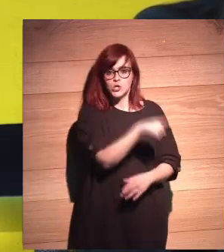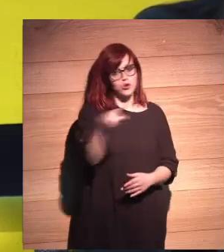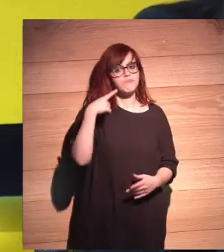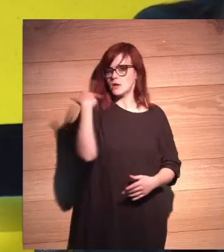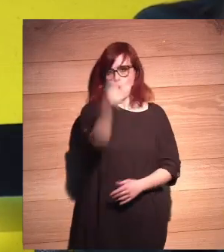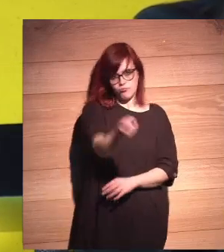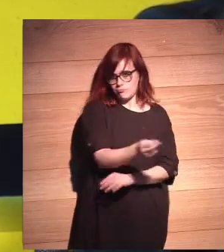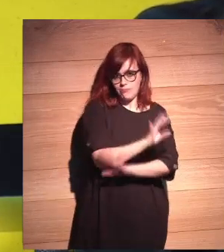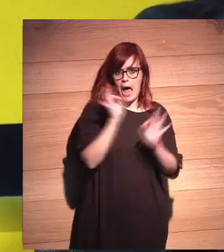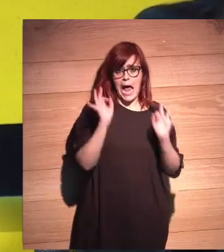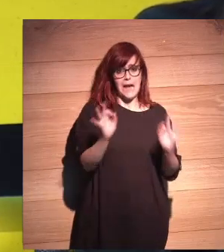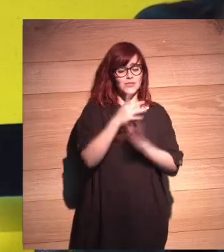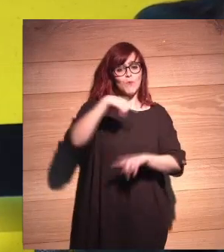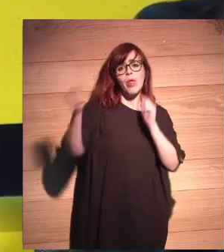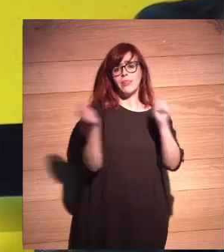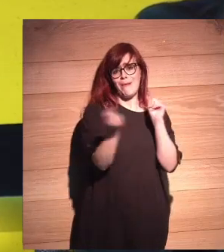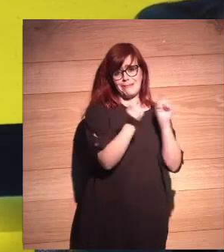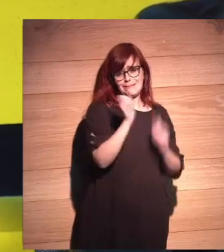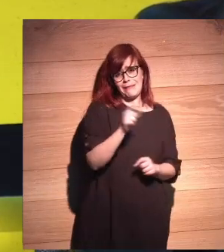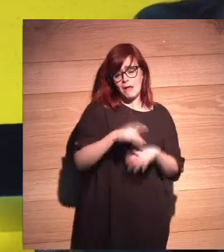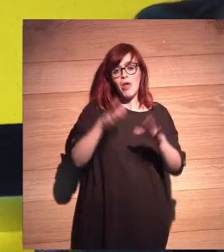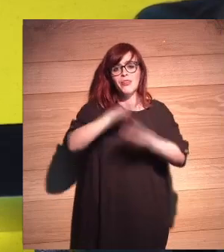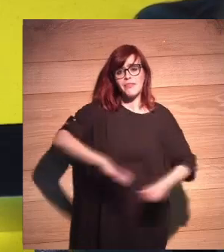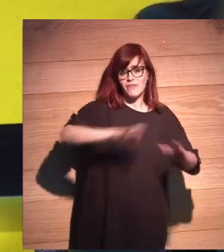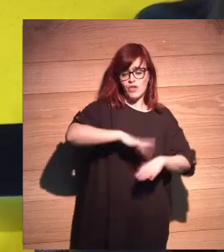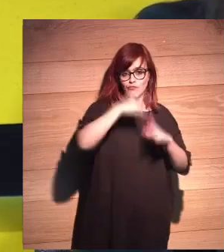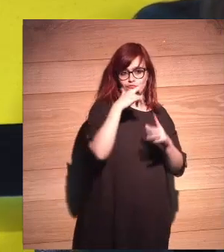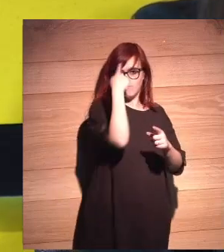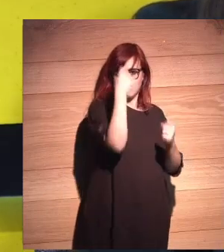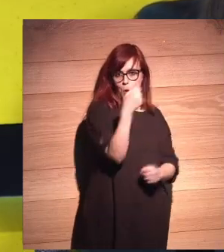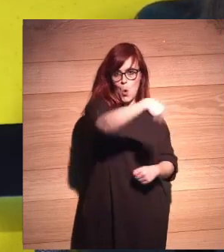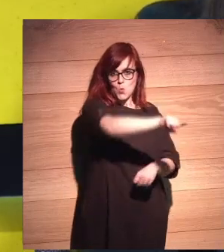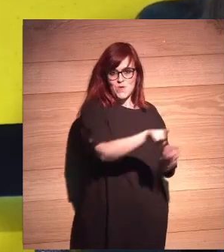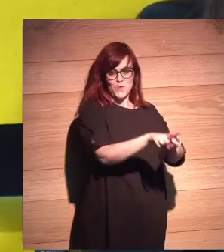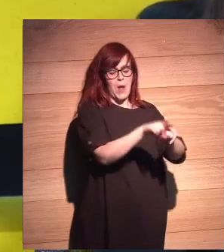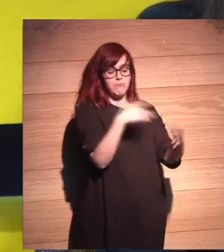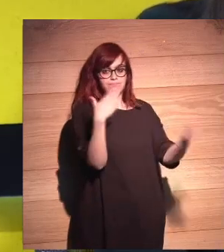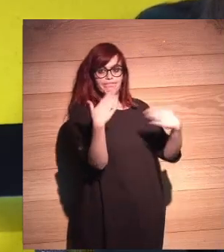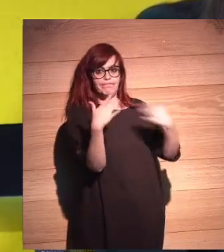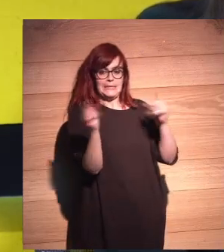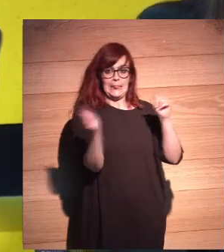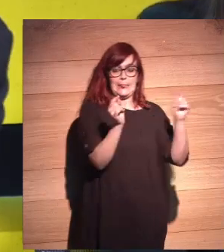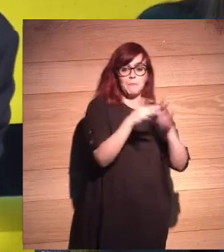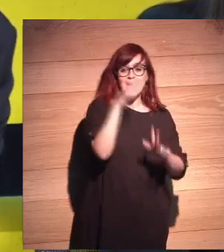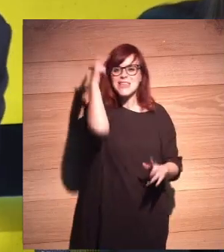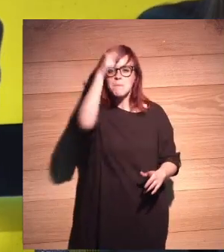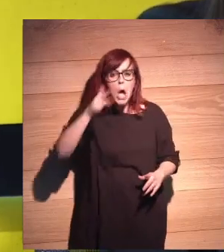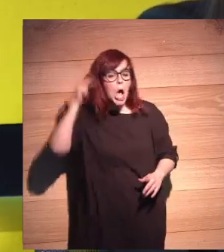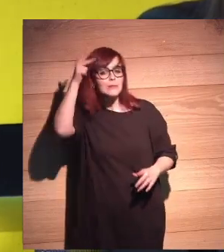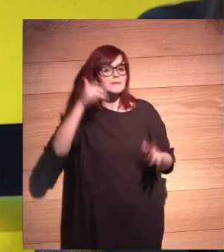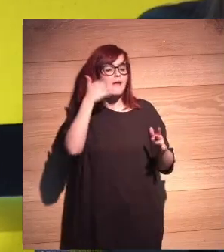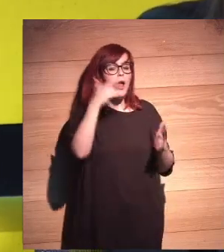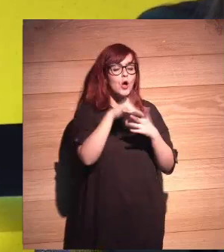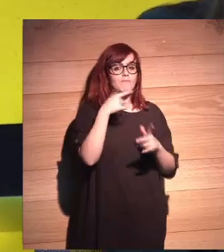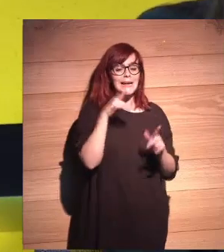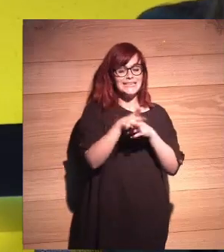No. Yo creo que muchos de los debates que tenemos con científicos eminentes como vosotros, cuando se habla de algunas de las hipótesis que